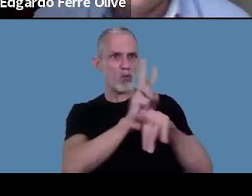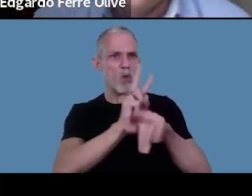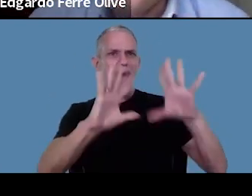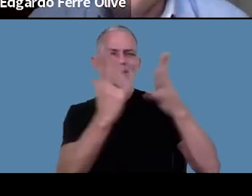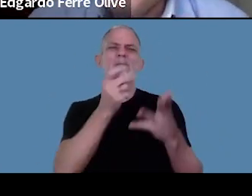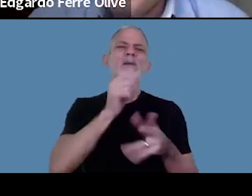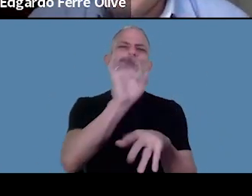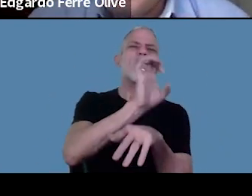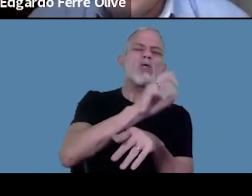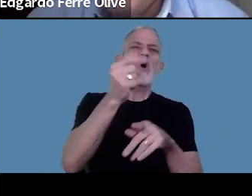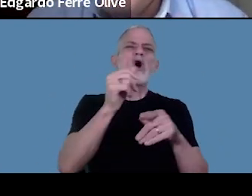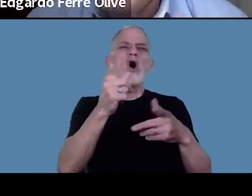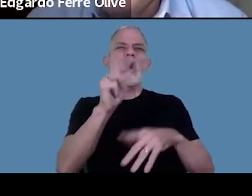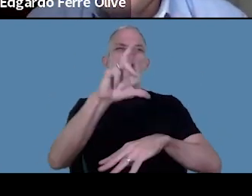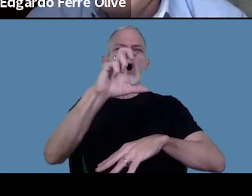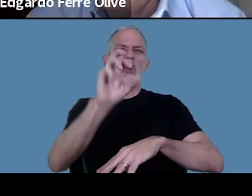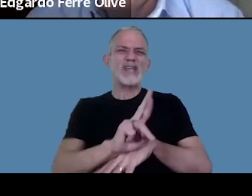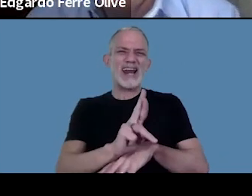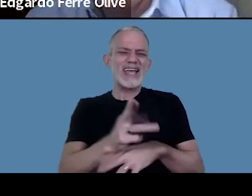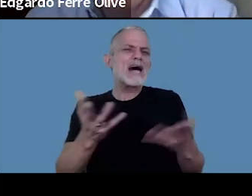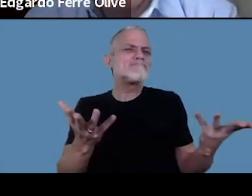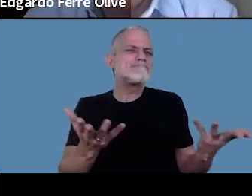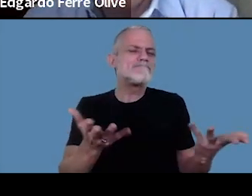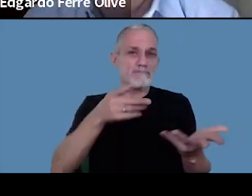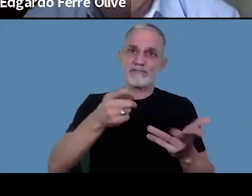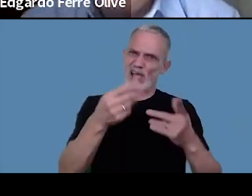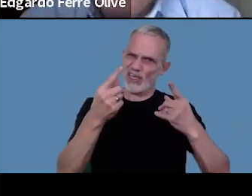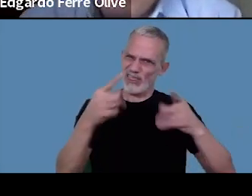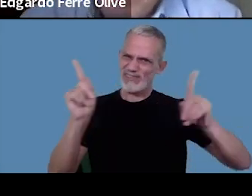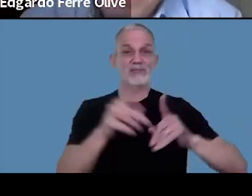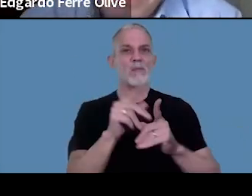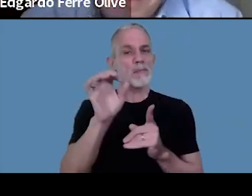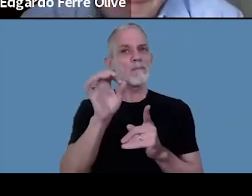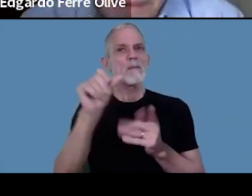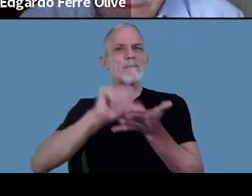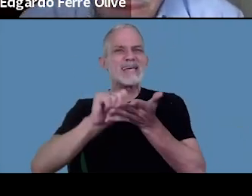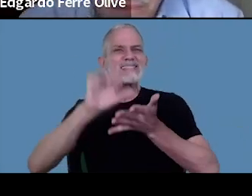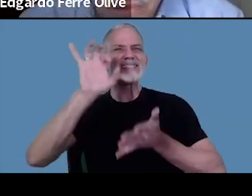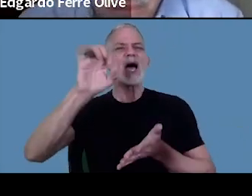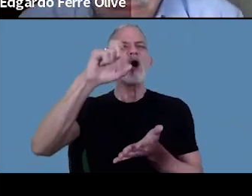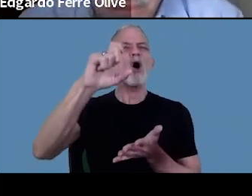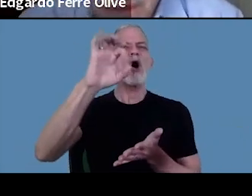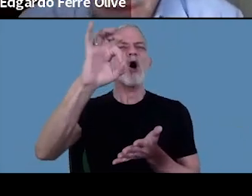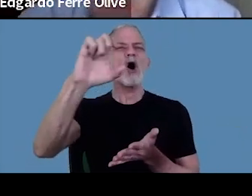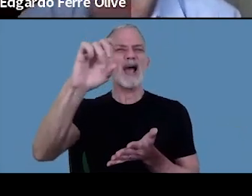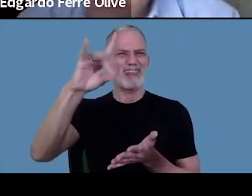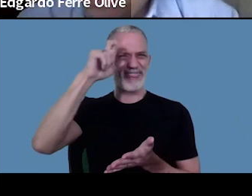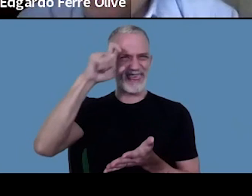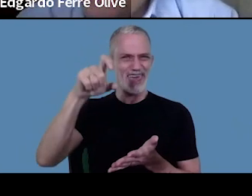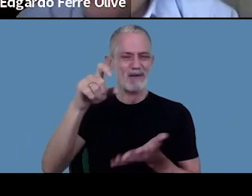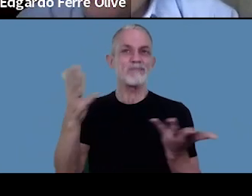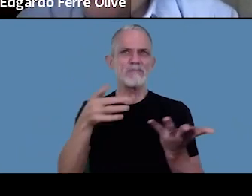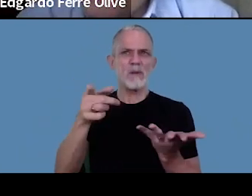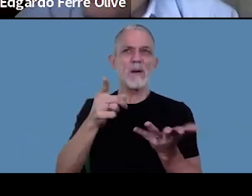Costa Rica? Ese es un tema trascendental, porque los países de la OCDE, justamente, muchos de los países de la OCDE son los que